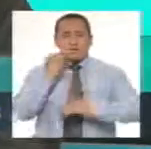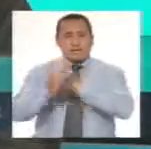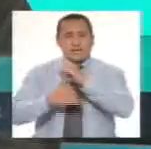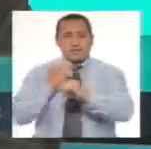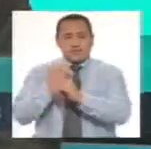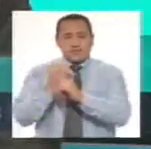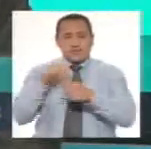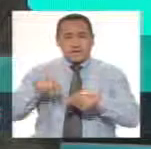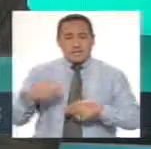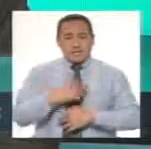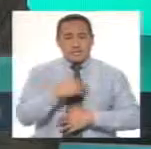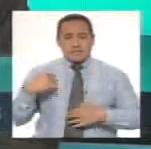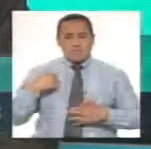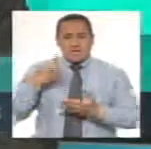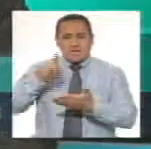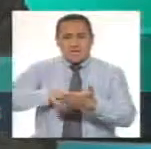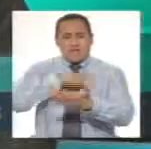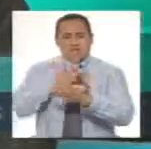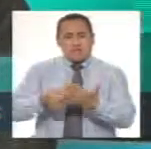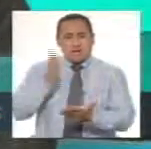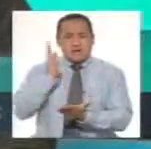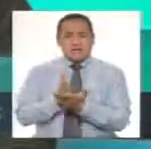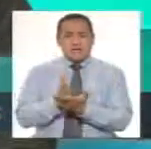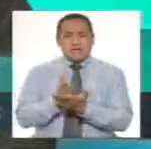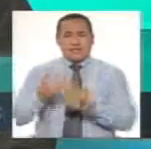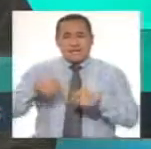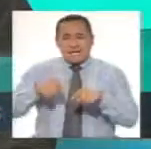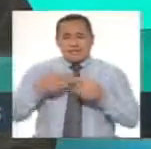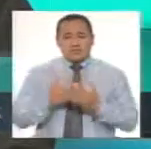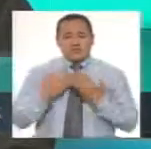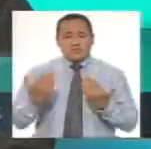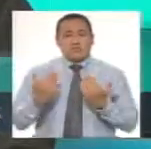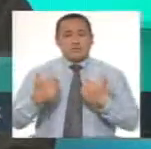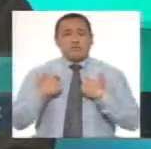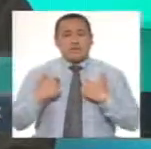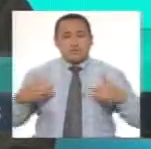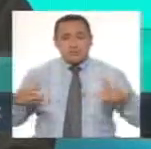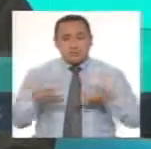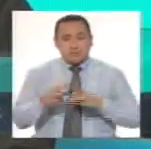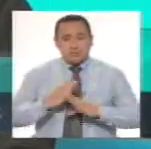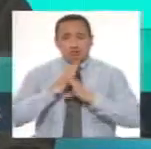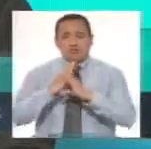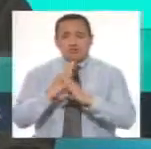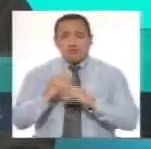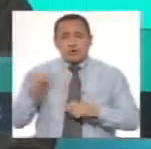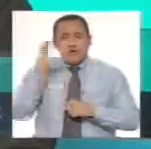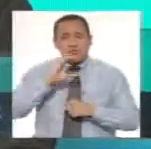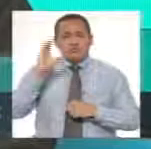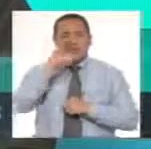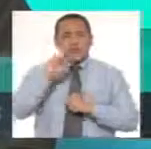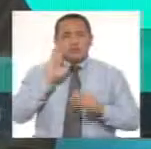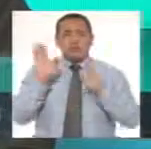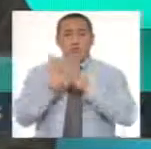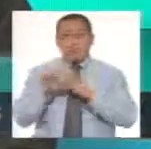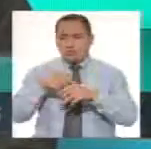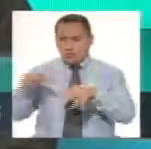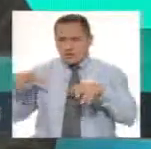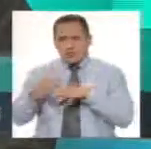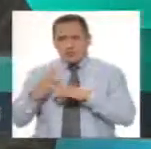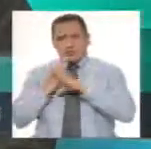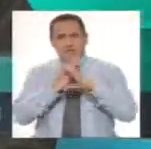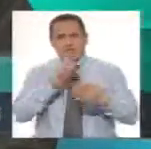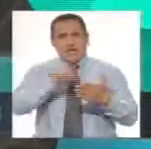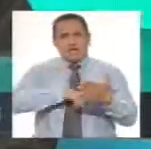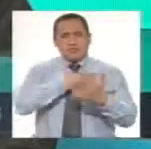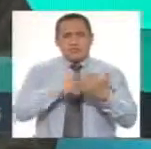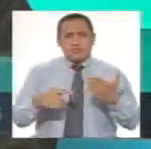que nuestra canciller sea censurada. Y creo que ese es el punto en donde la oposición que ha buscado la interpelación y luego la